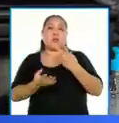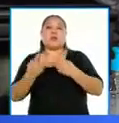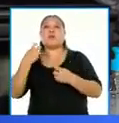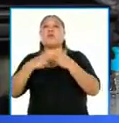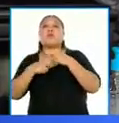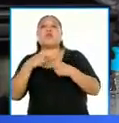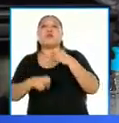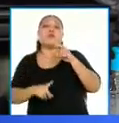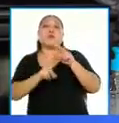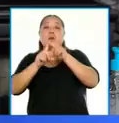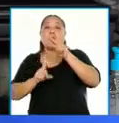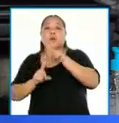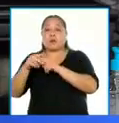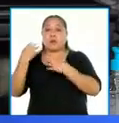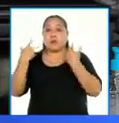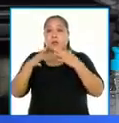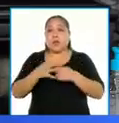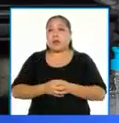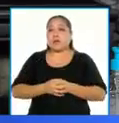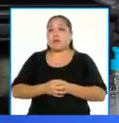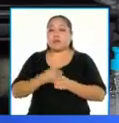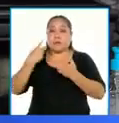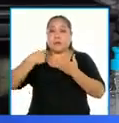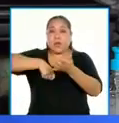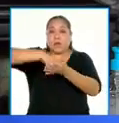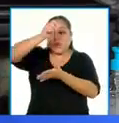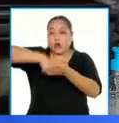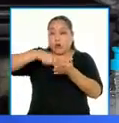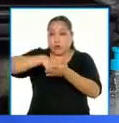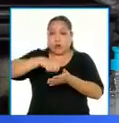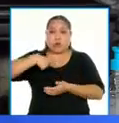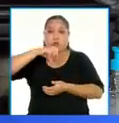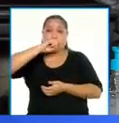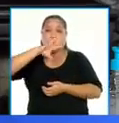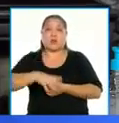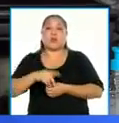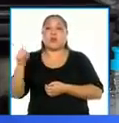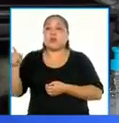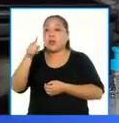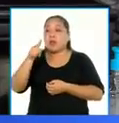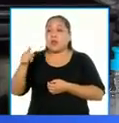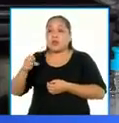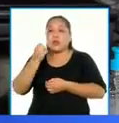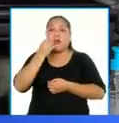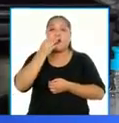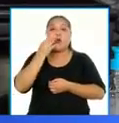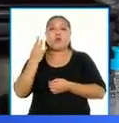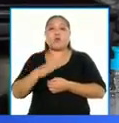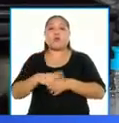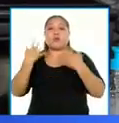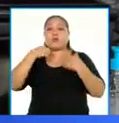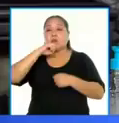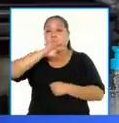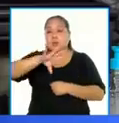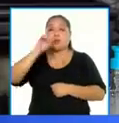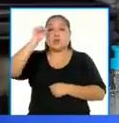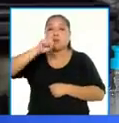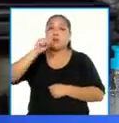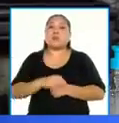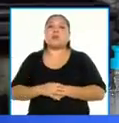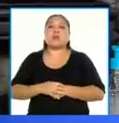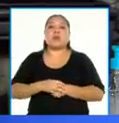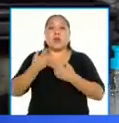dificultades. Ya tenemos los contratos que he mencionado. De estos, Hay algunos que ya nos han confirmado